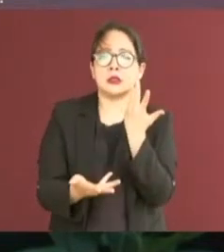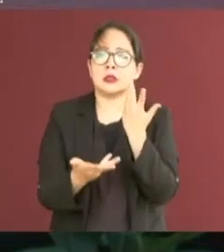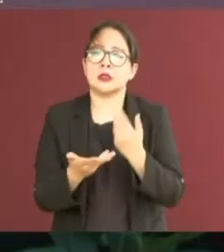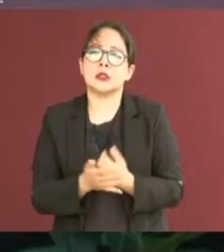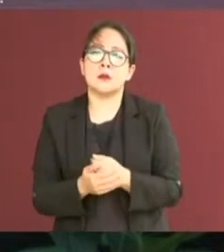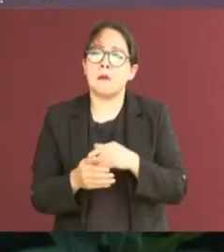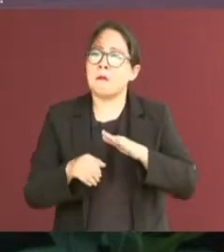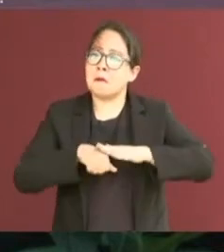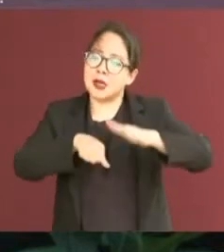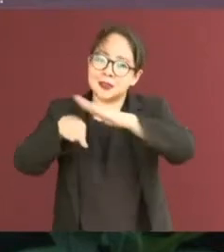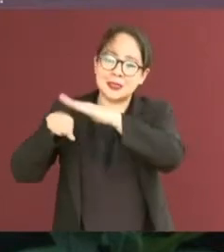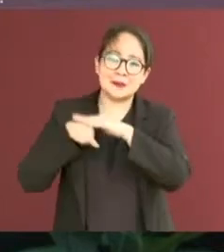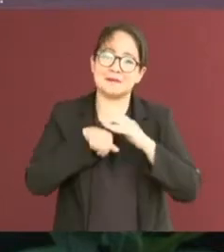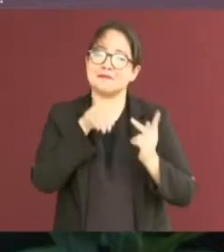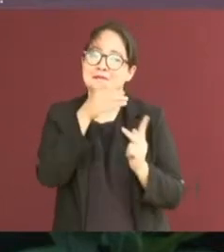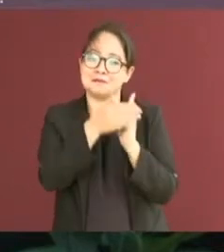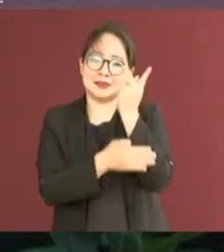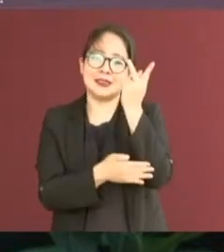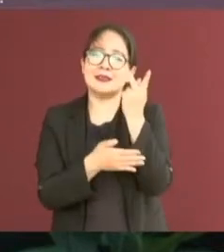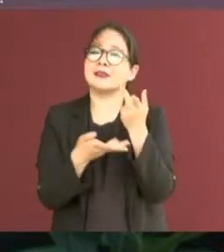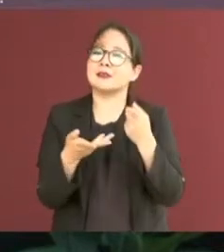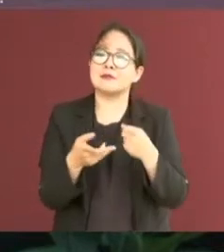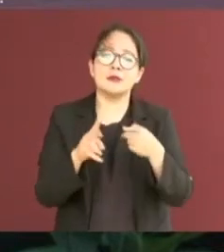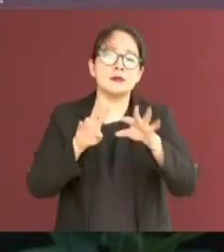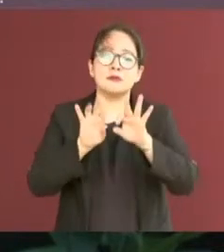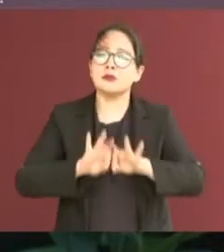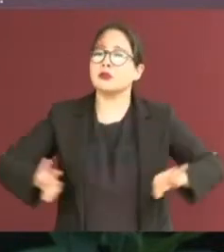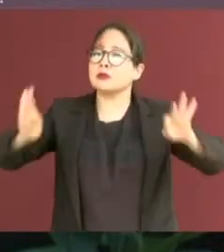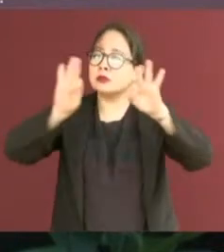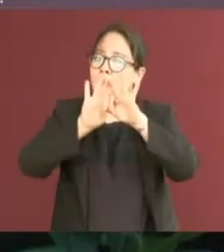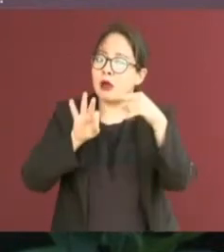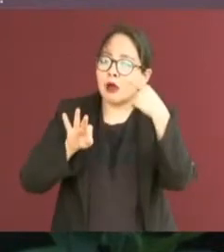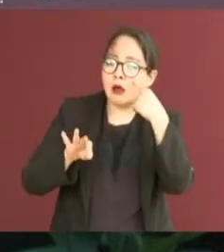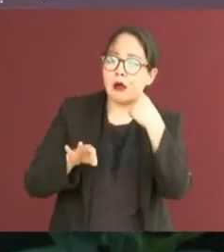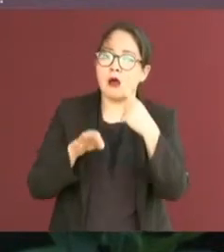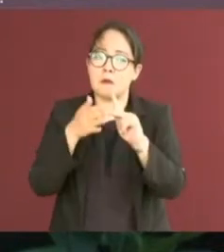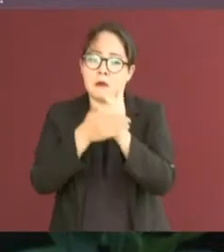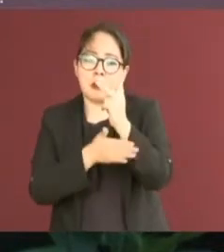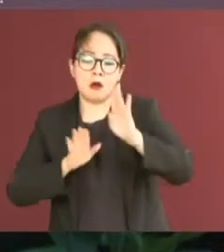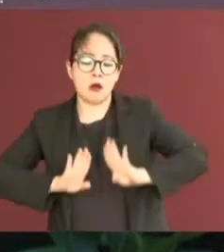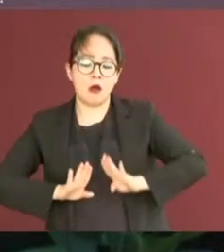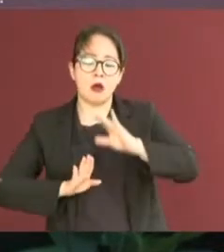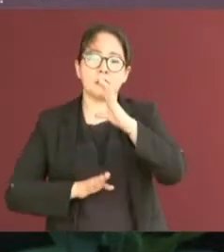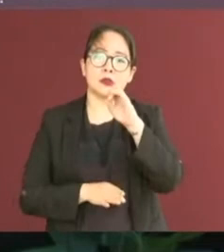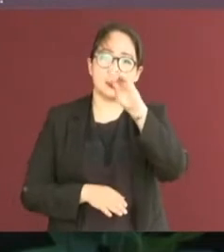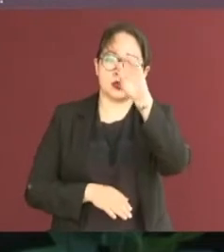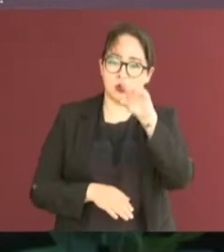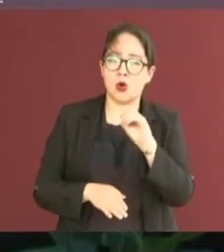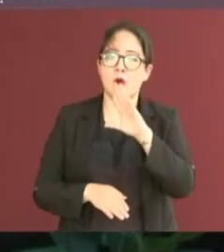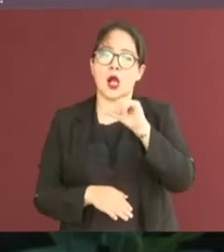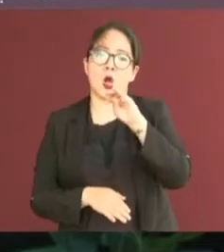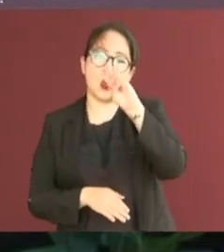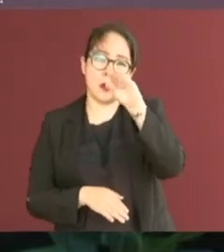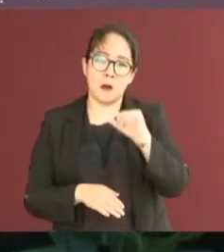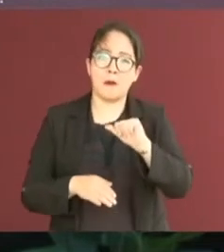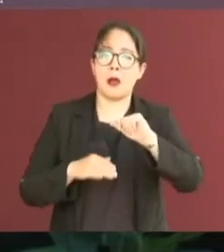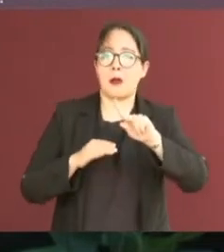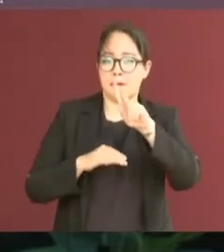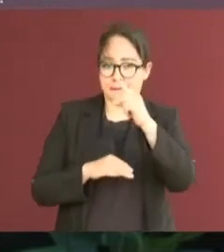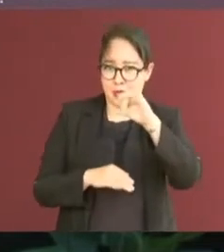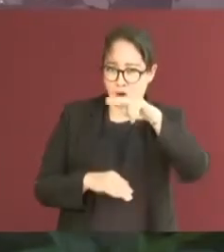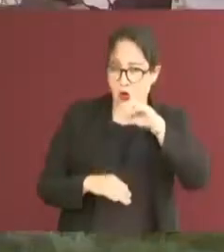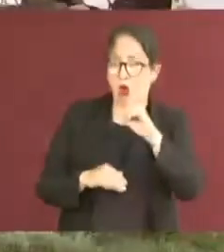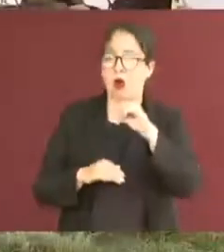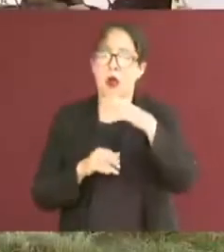170.517.000 plantas, entre las que destacan el cedro, el caoba, el pino, el café, cacao,